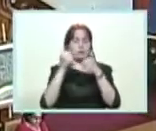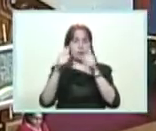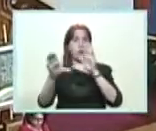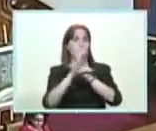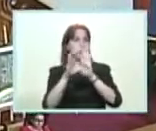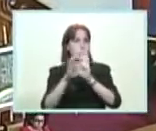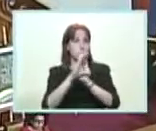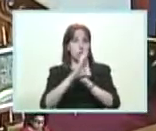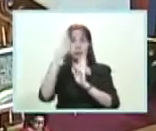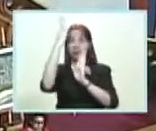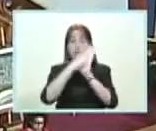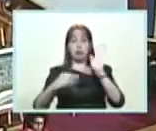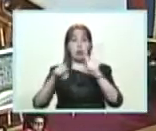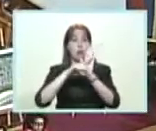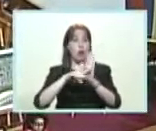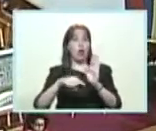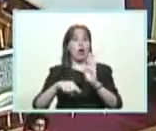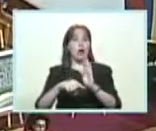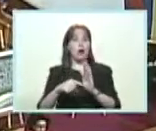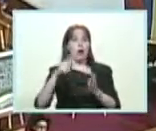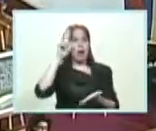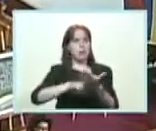constitucionales al poder constituyente.